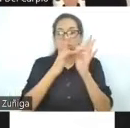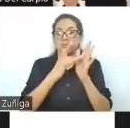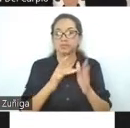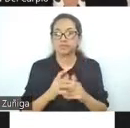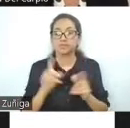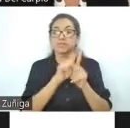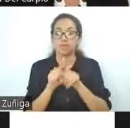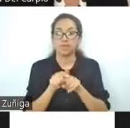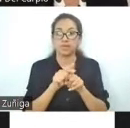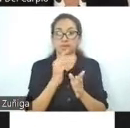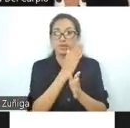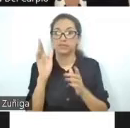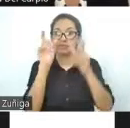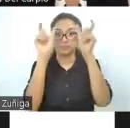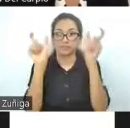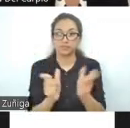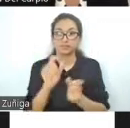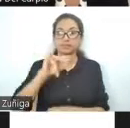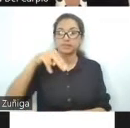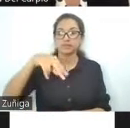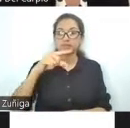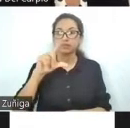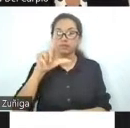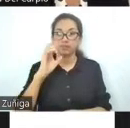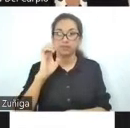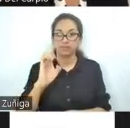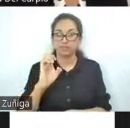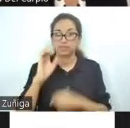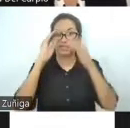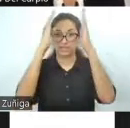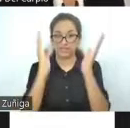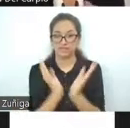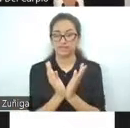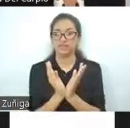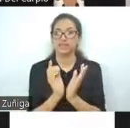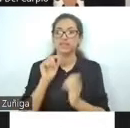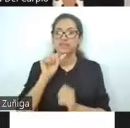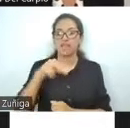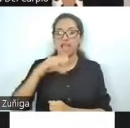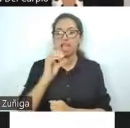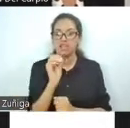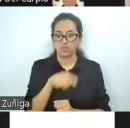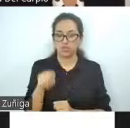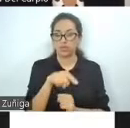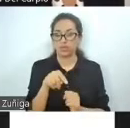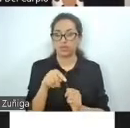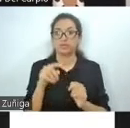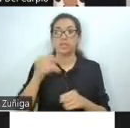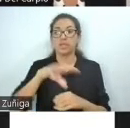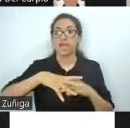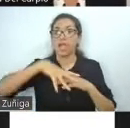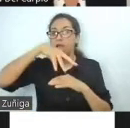los lados termina a nivel de las ingles y hacia la parte posterior termina en el ano. Entonces tenemos en la parte más